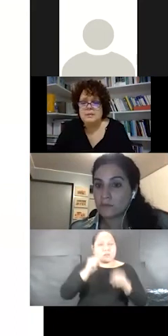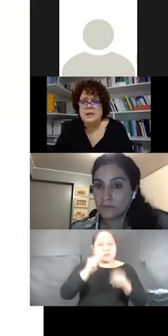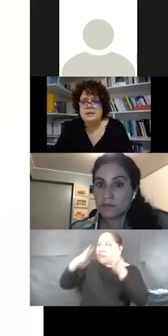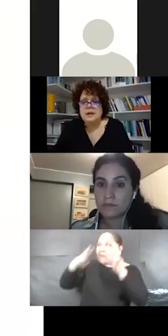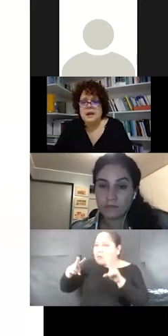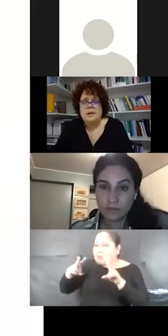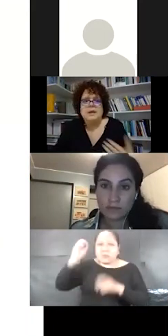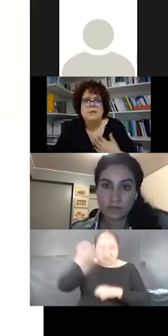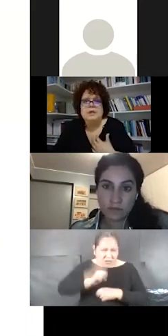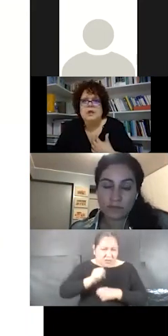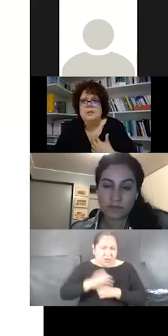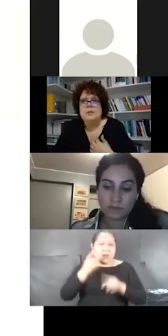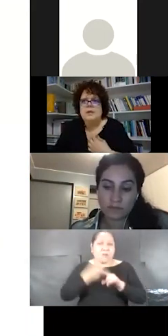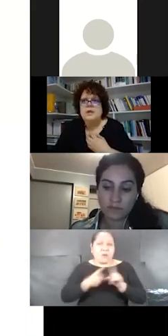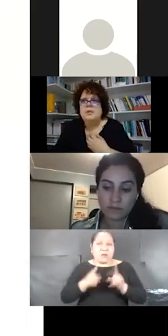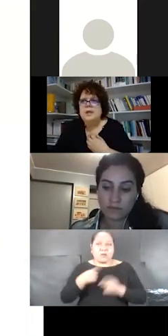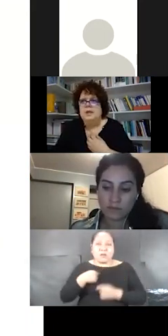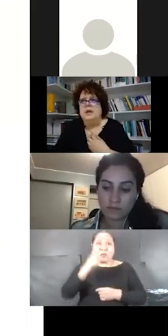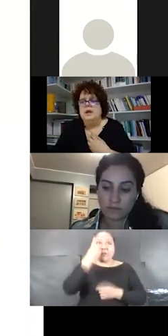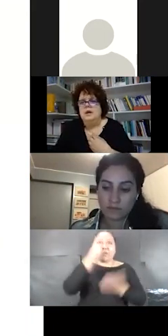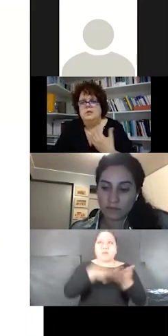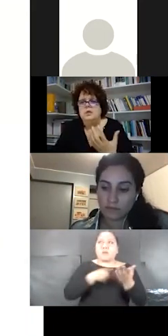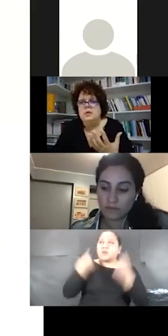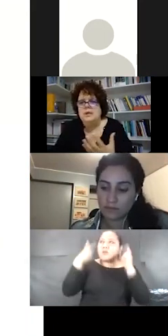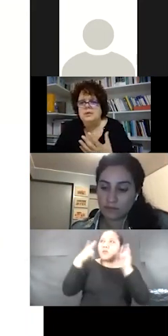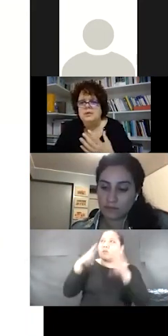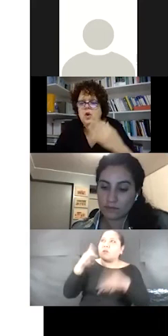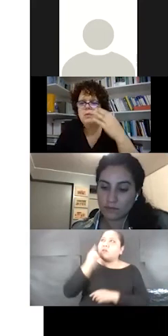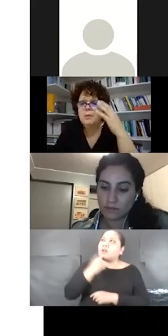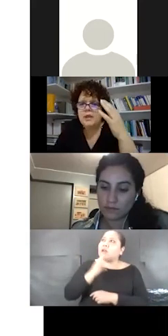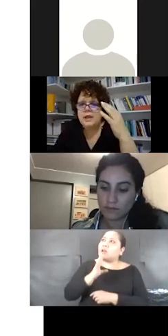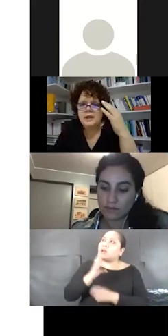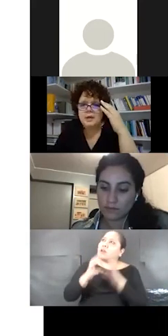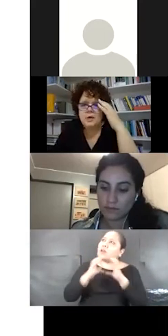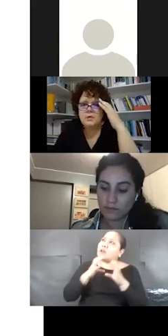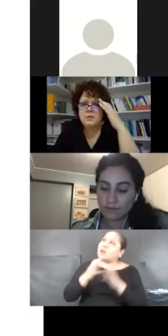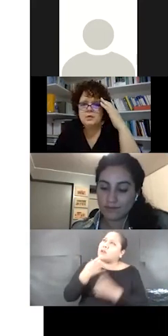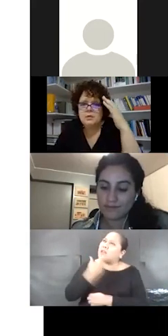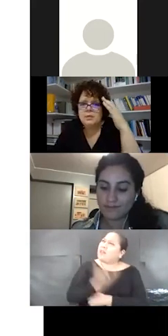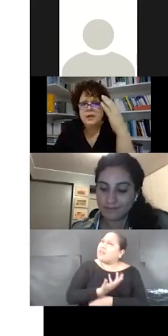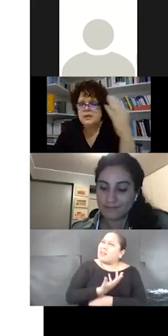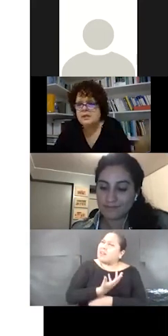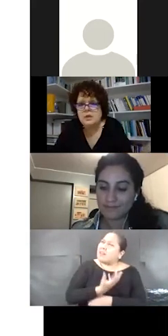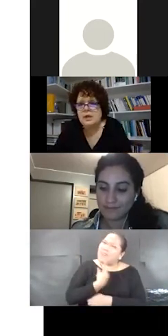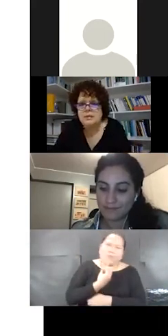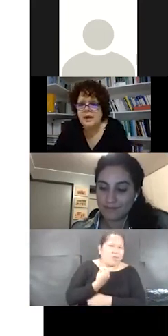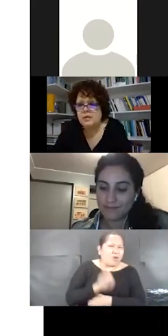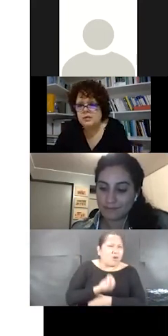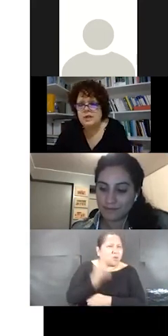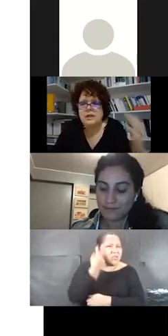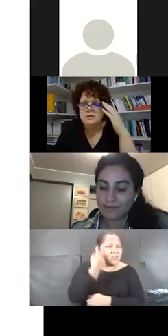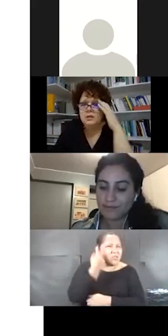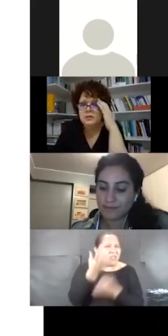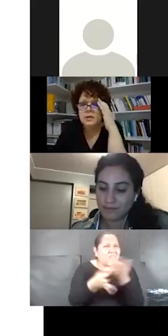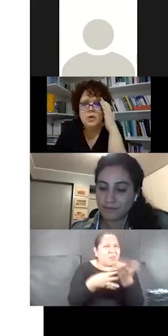Y también a mí también me pareció la primera vez que yo vi a sordos hablando, y decía, cómo puede entenderse con las manos? O